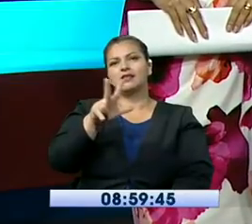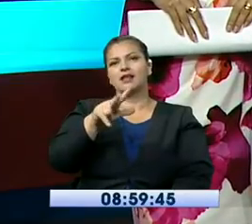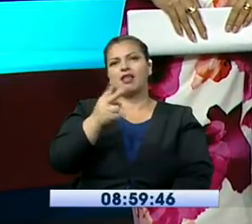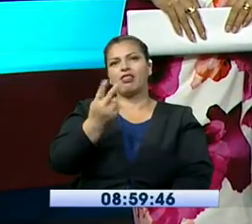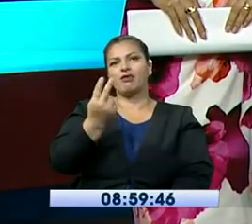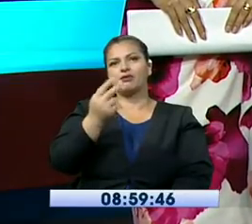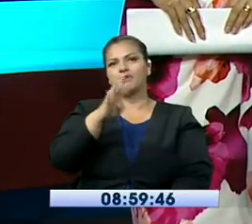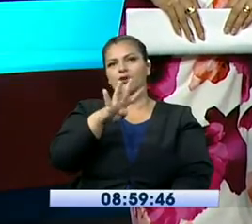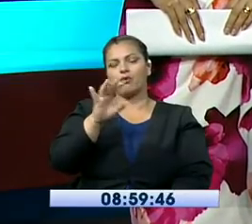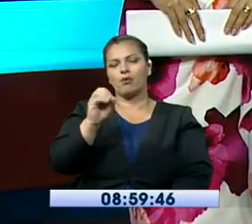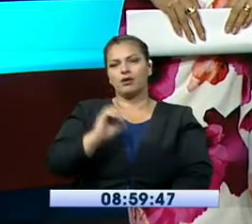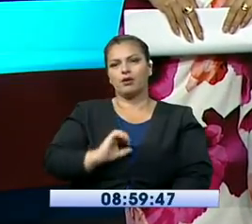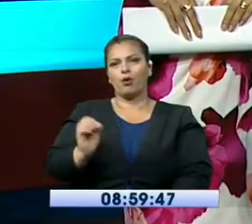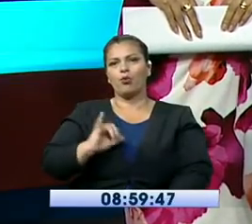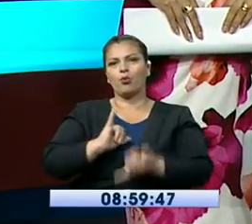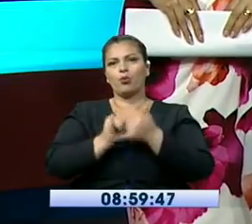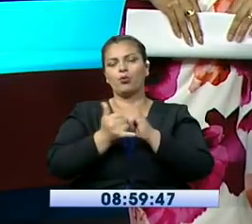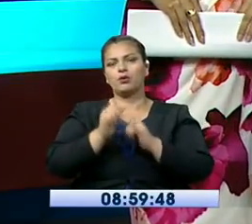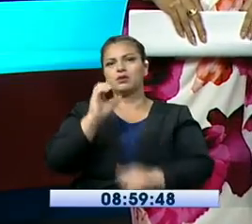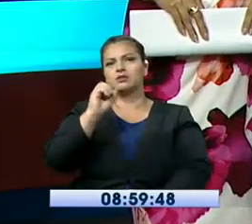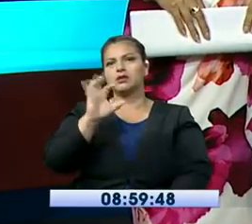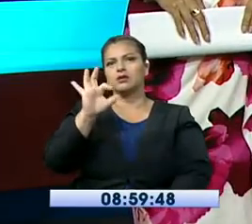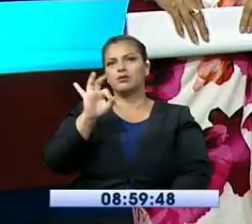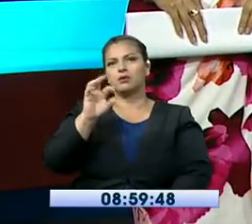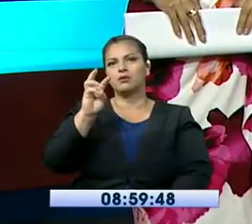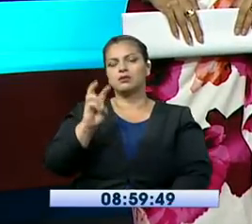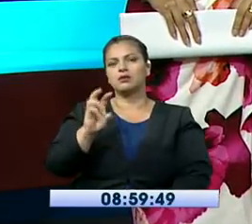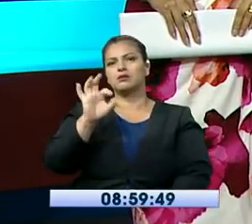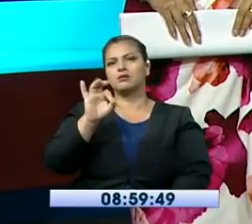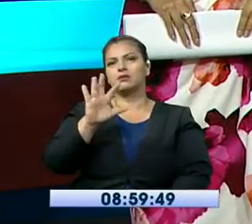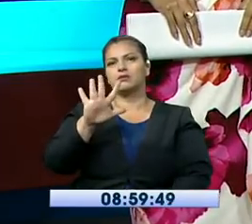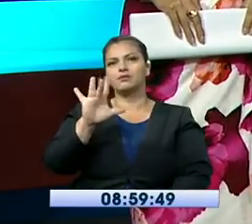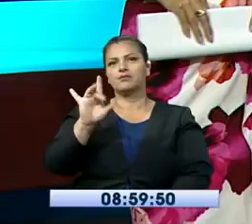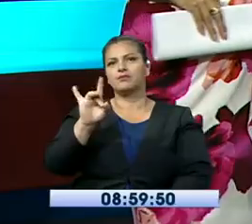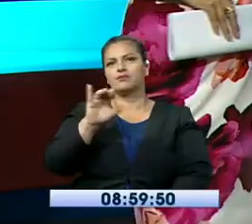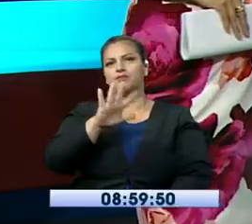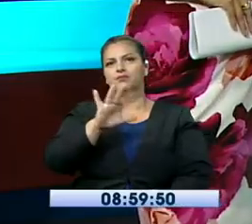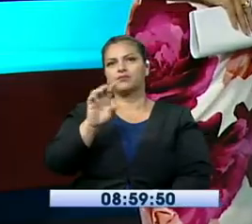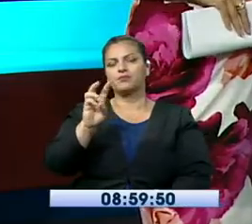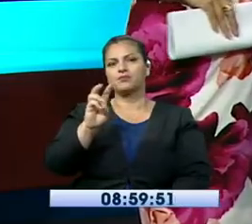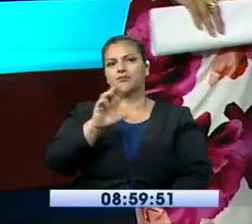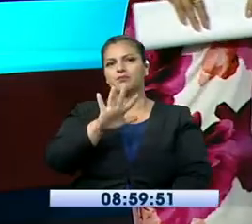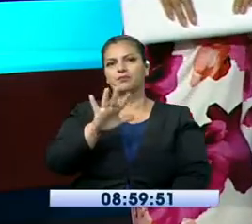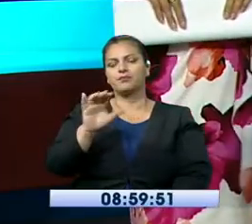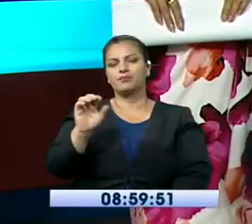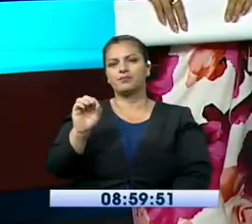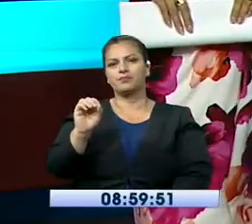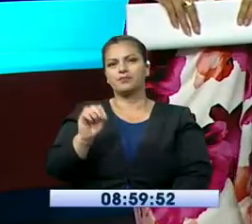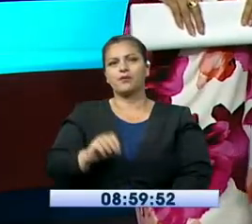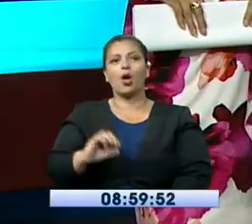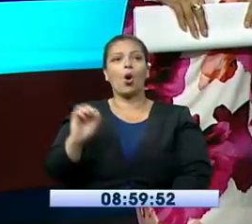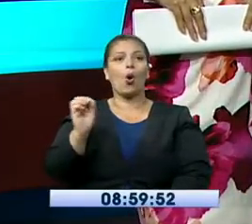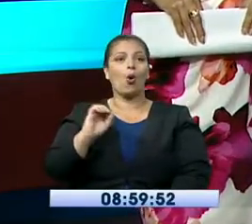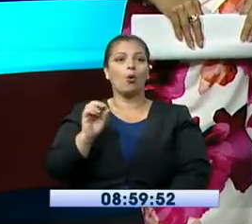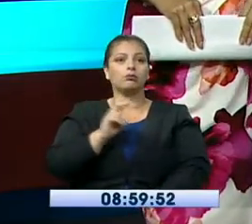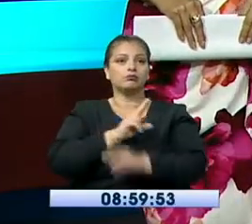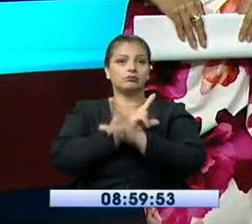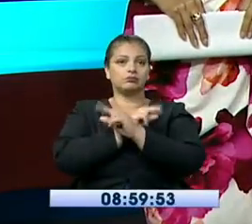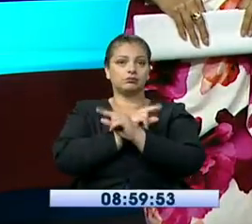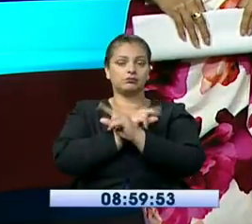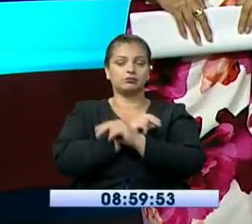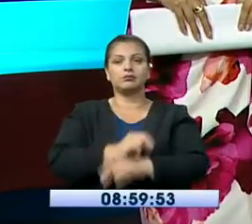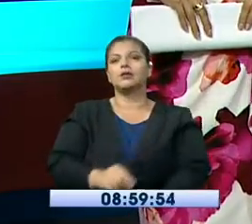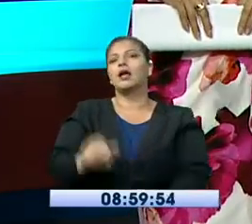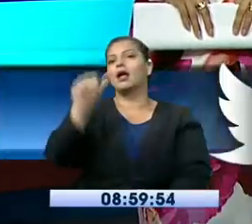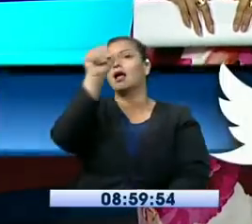29 o al celular a través del cual está 0 96 95 8 56 50 tweets arroba rts guión